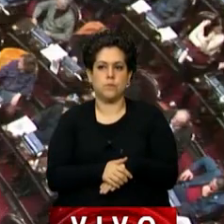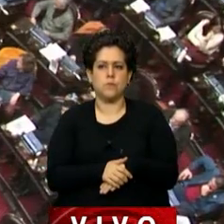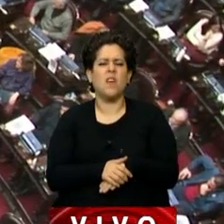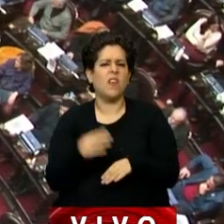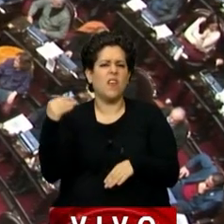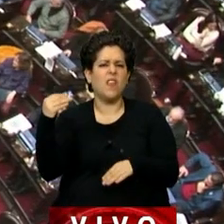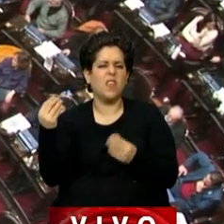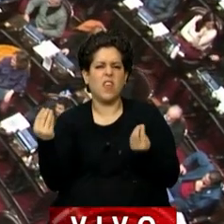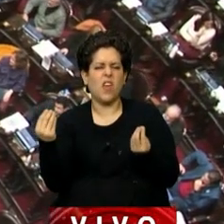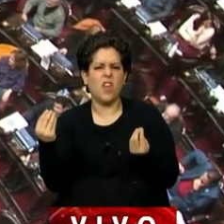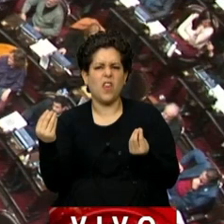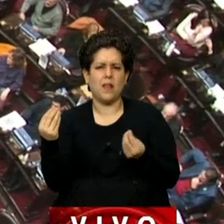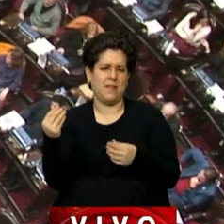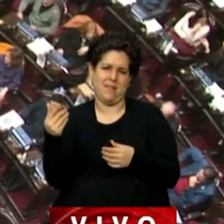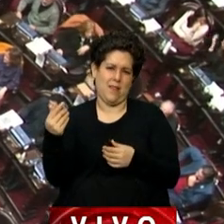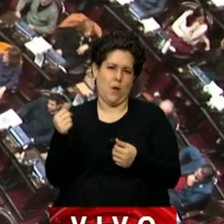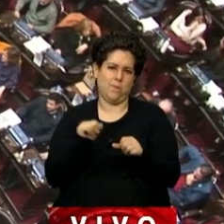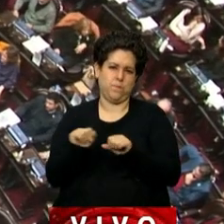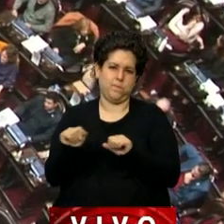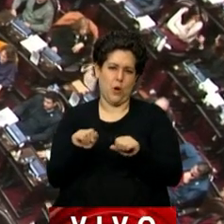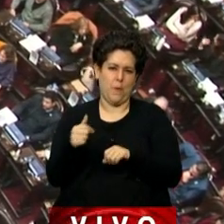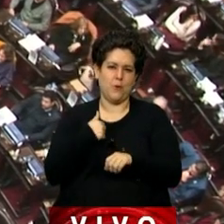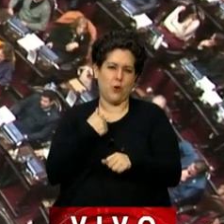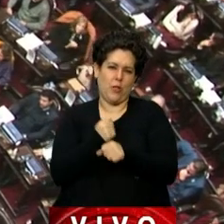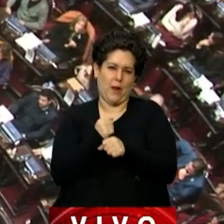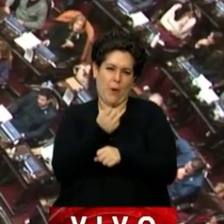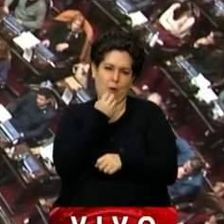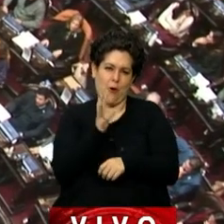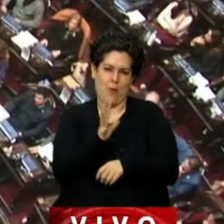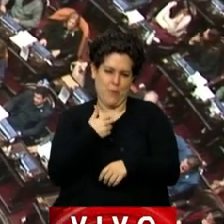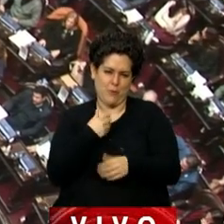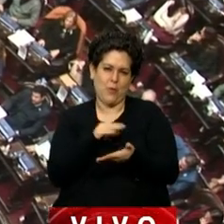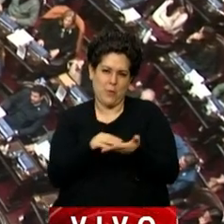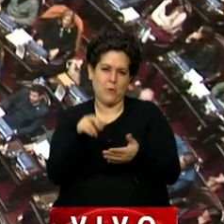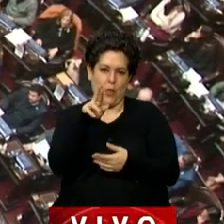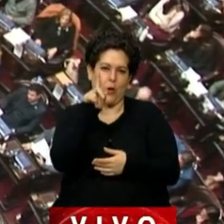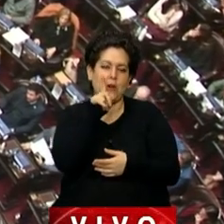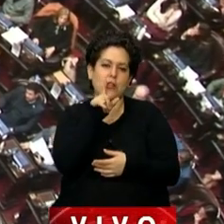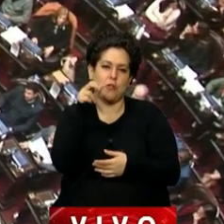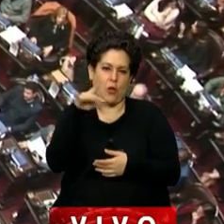¿Tú qué? No me busque, trabajo, que tengo un trabajo hermoso, diputado Ritondo.